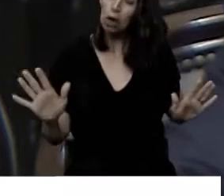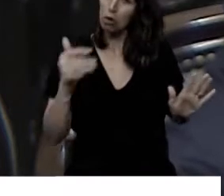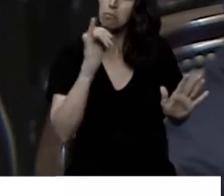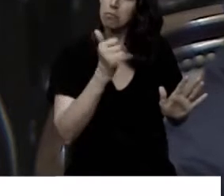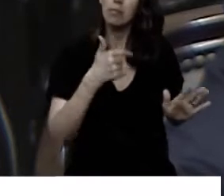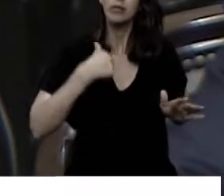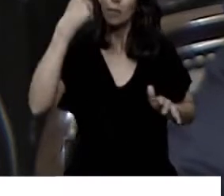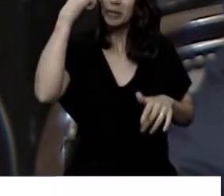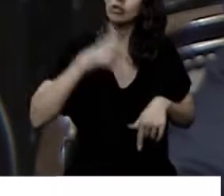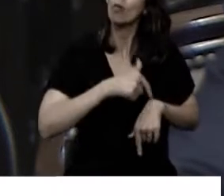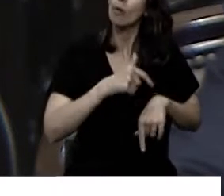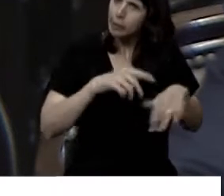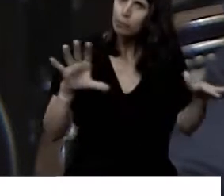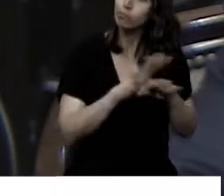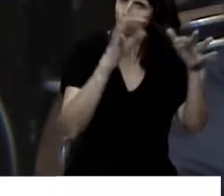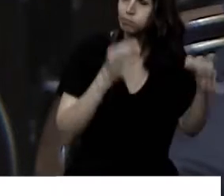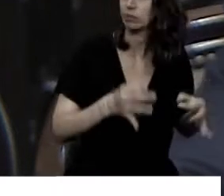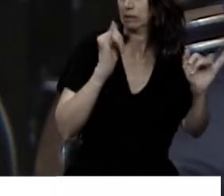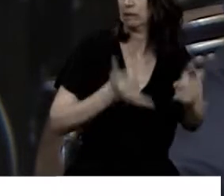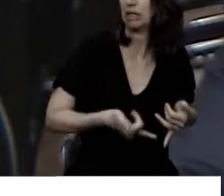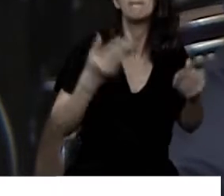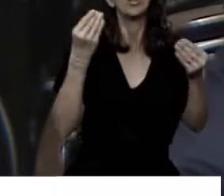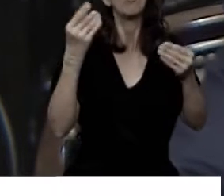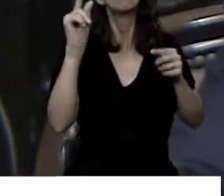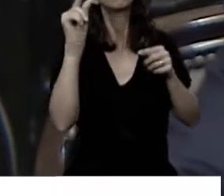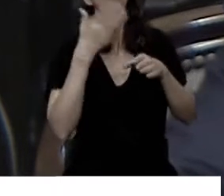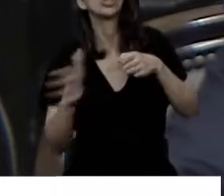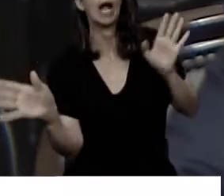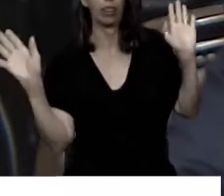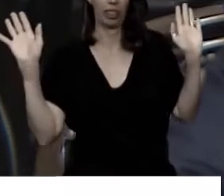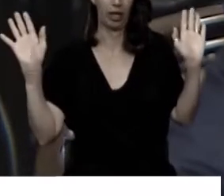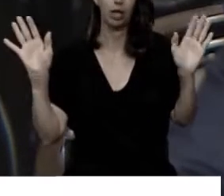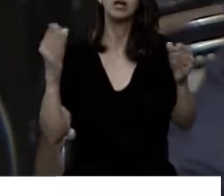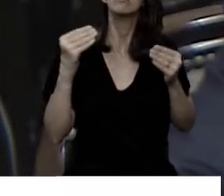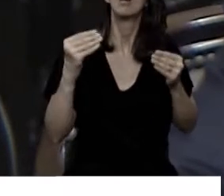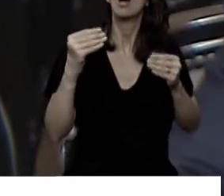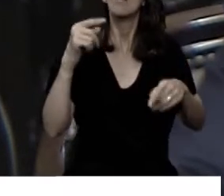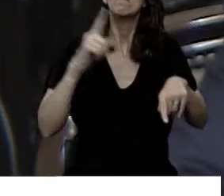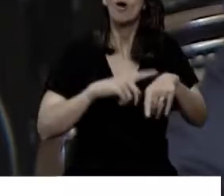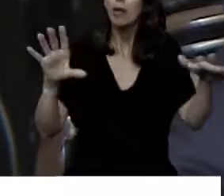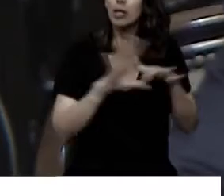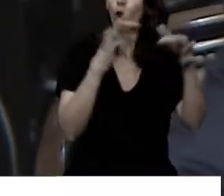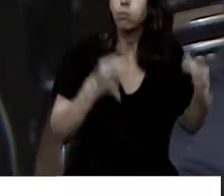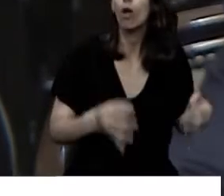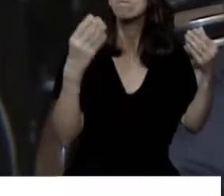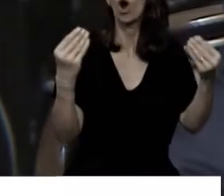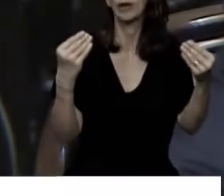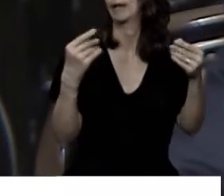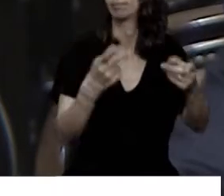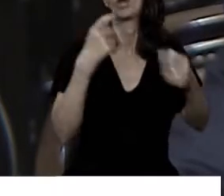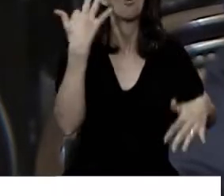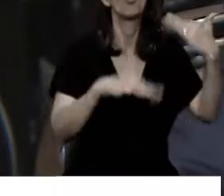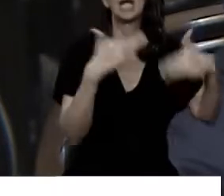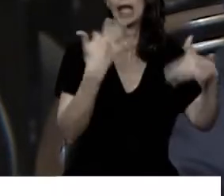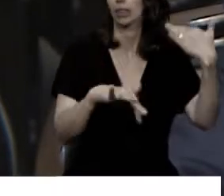Es oportuno, pero está demorado, porque yo creo que es oportuno porque es urgente, porque cada día